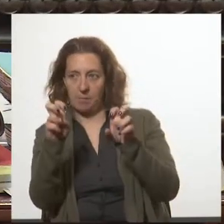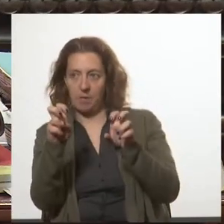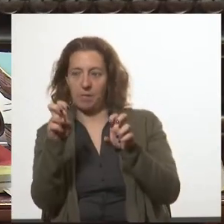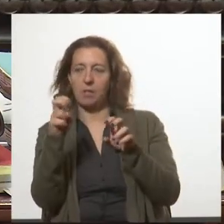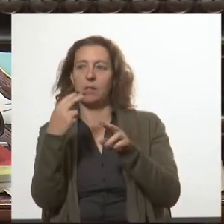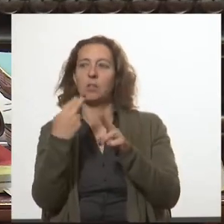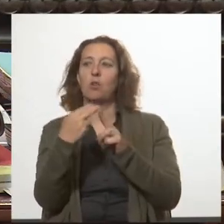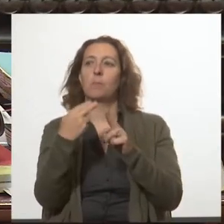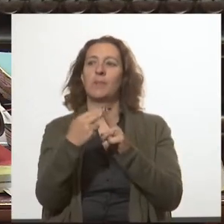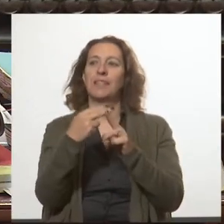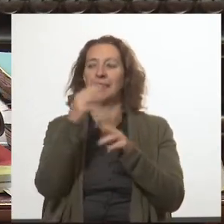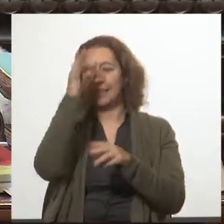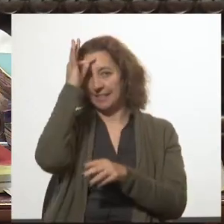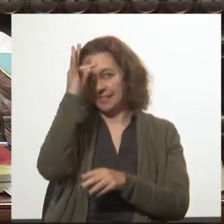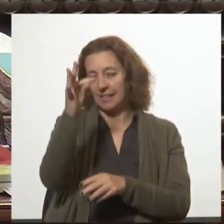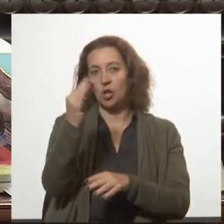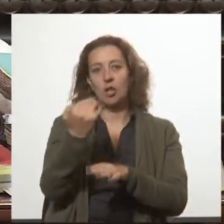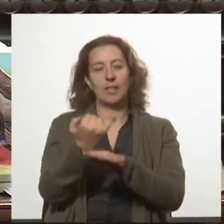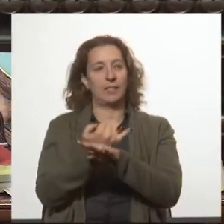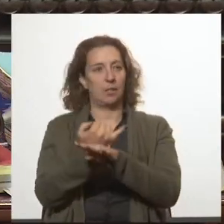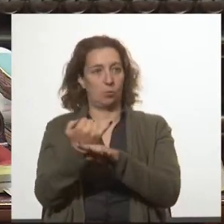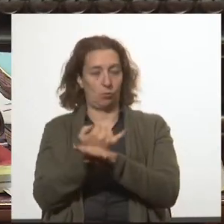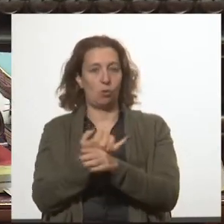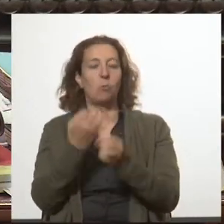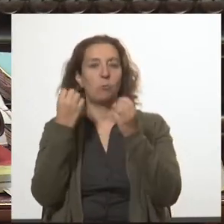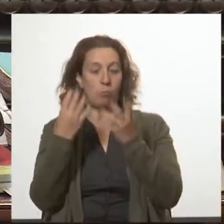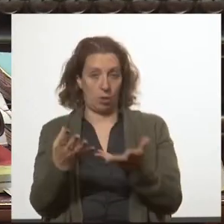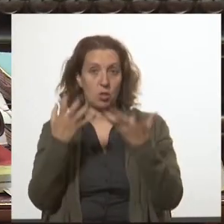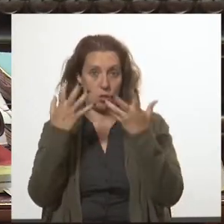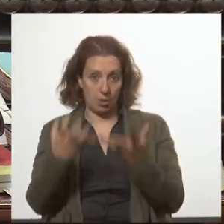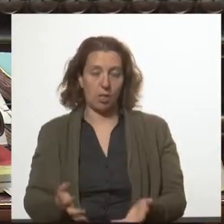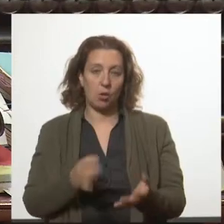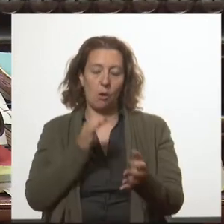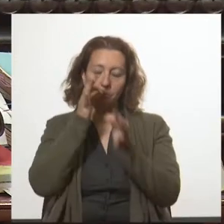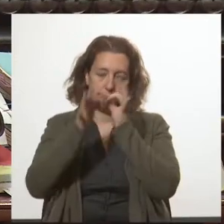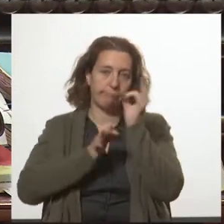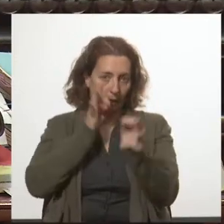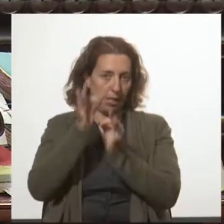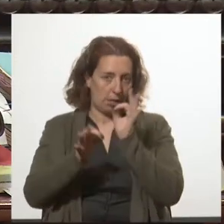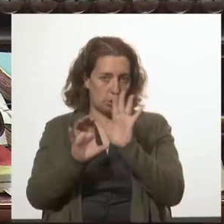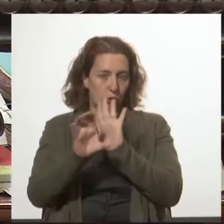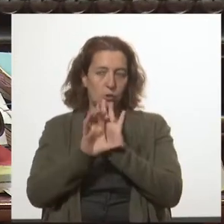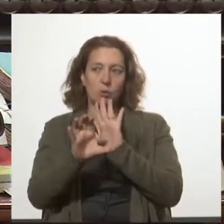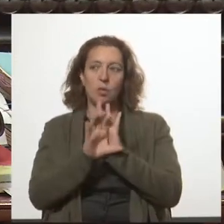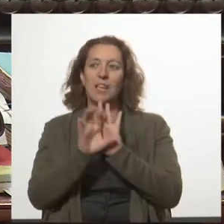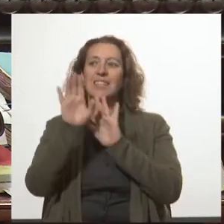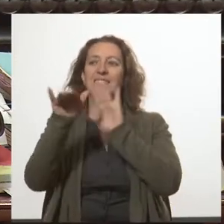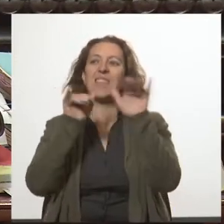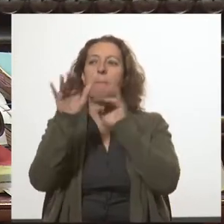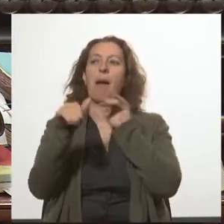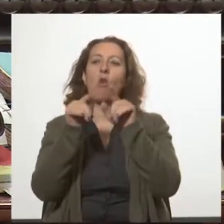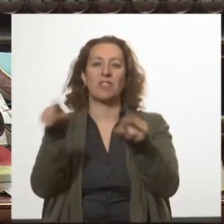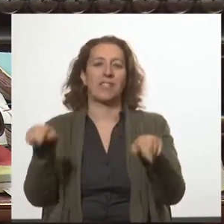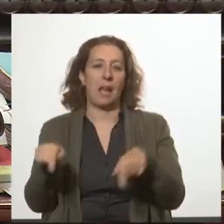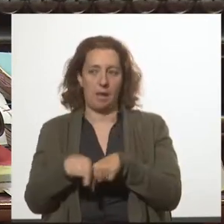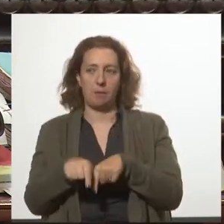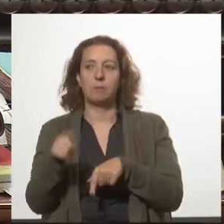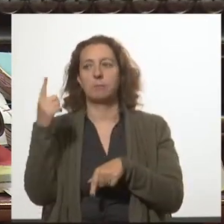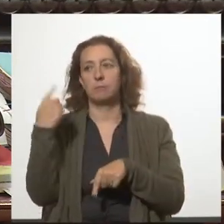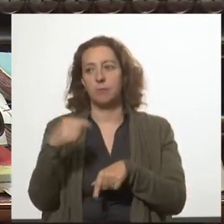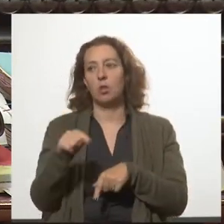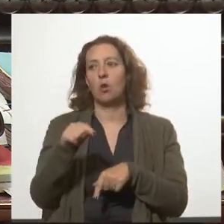instituto y que por eso motiva que haga algunas reflexiones del punto de vista constitucional es llamado a sala pero la